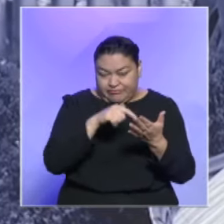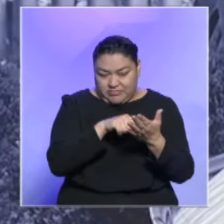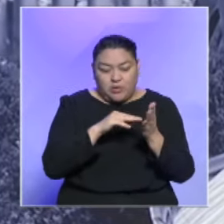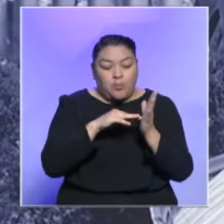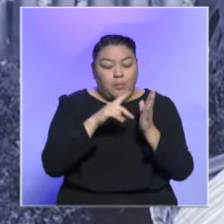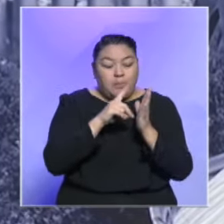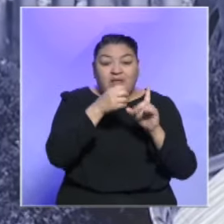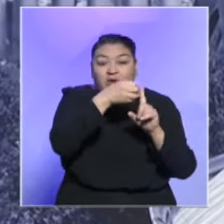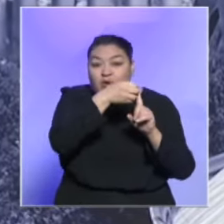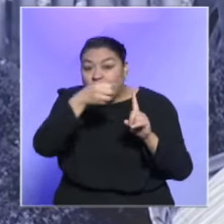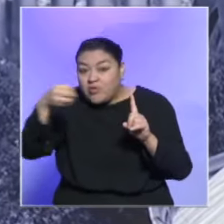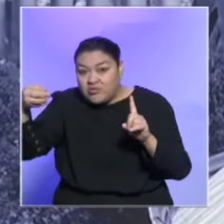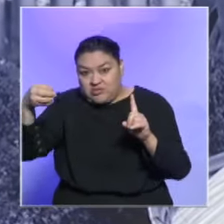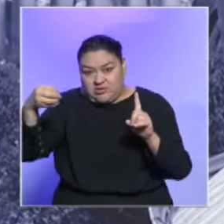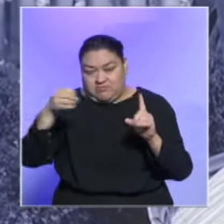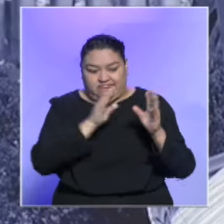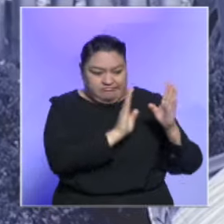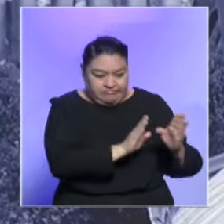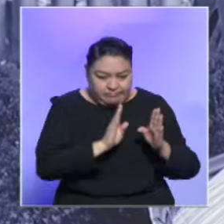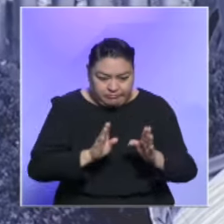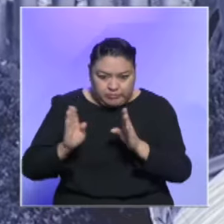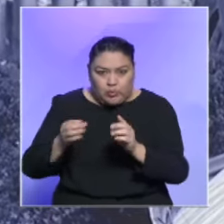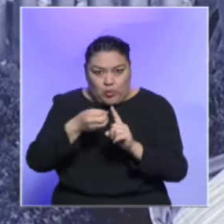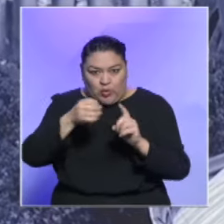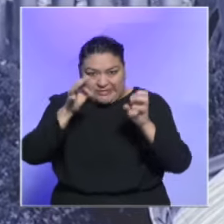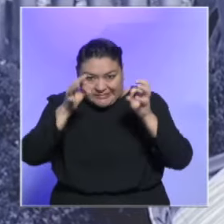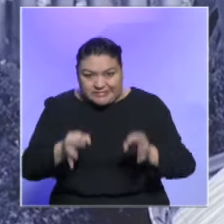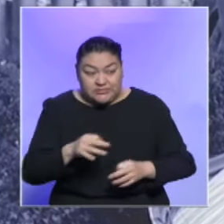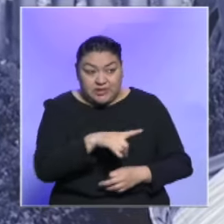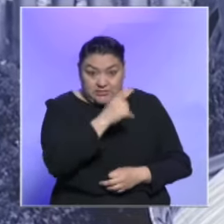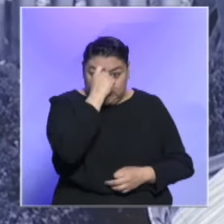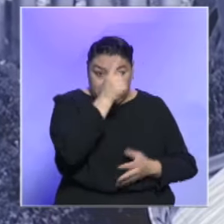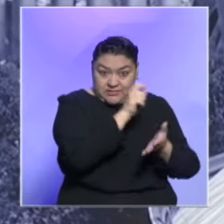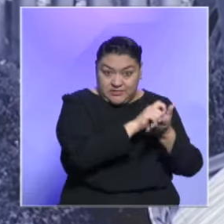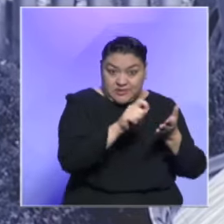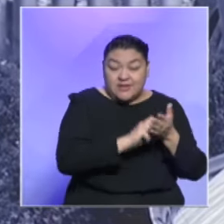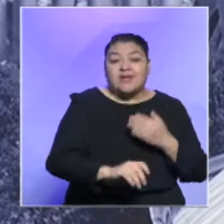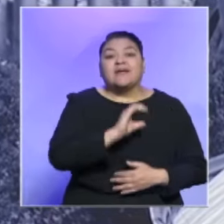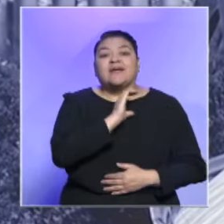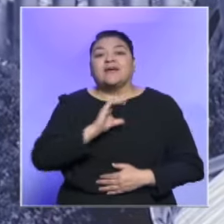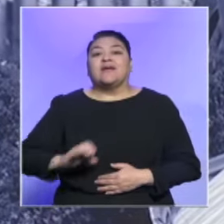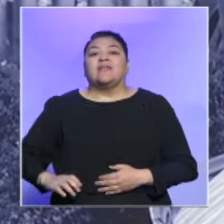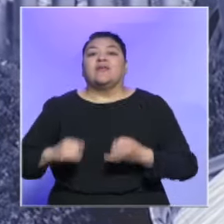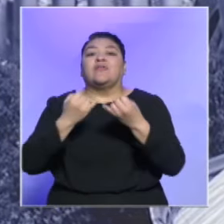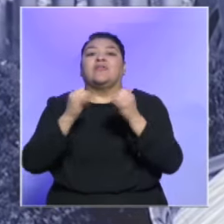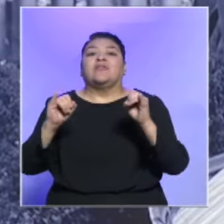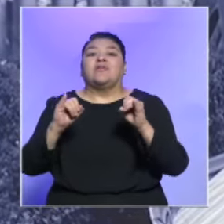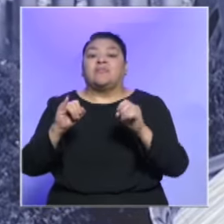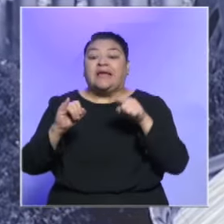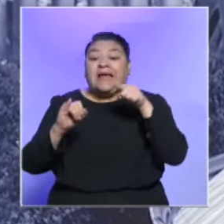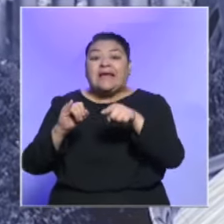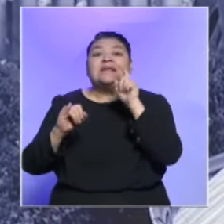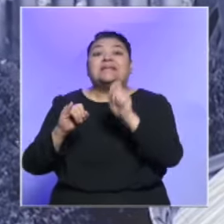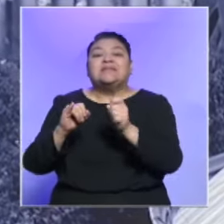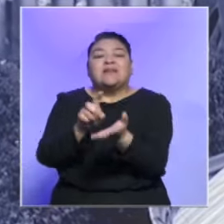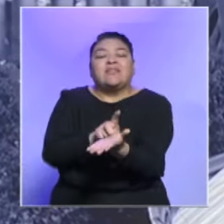metodológica lo hace una obra muy seria porque para el autor el tema de las candidaturas independientes es un tema de derechos